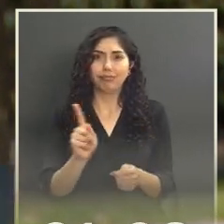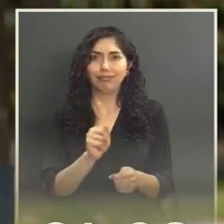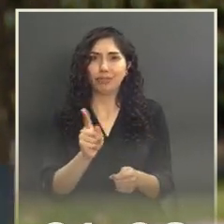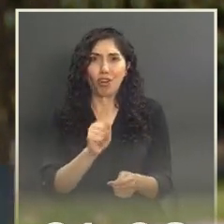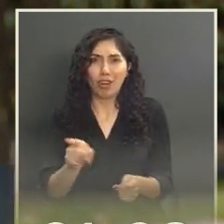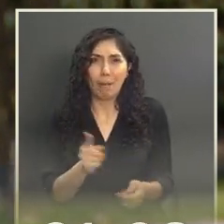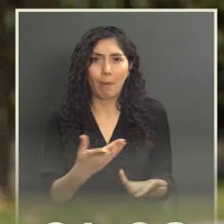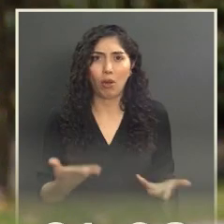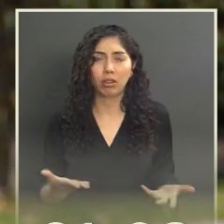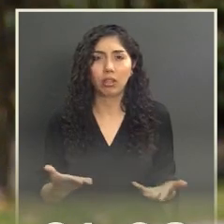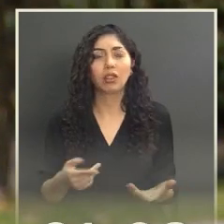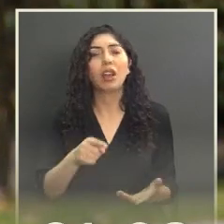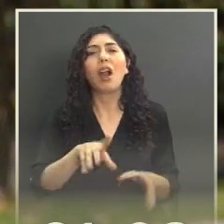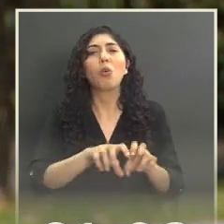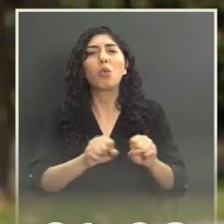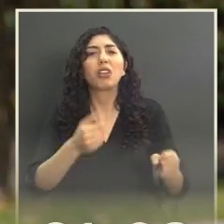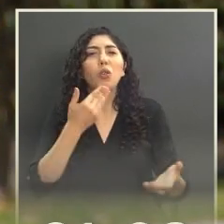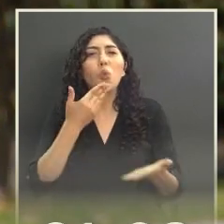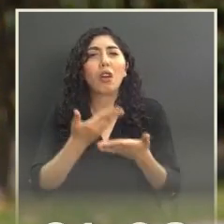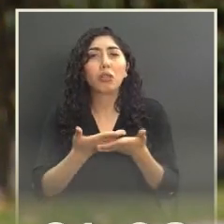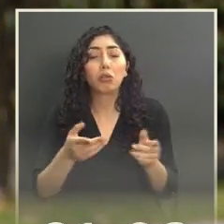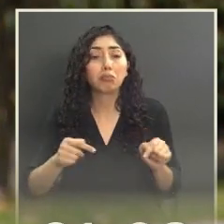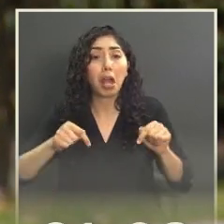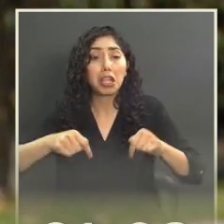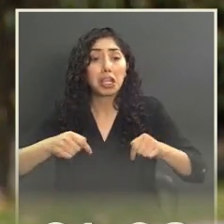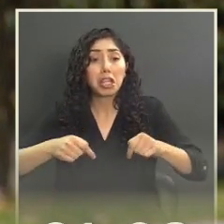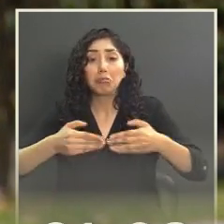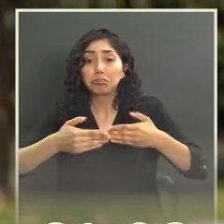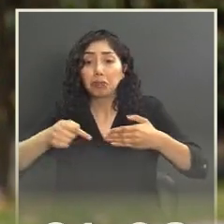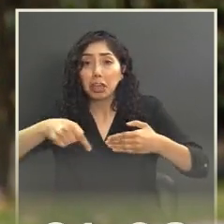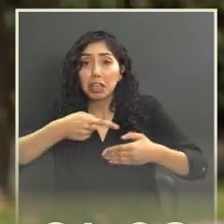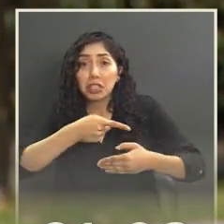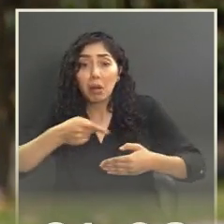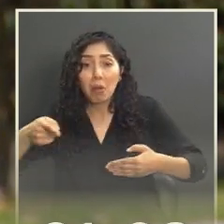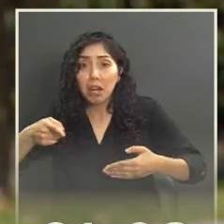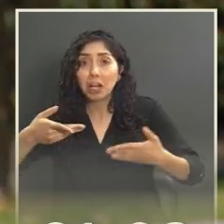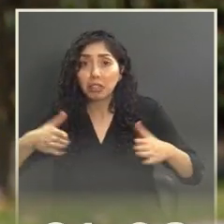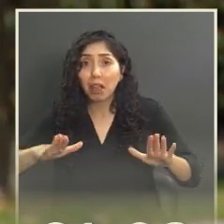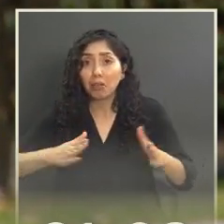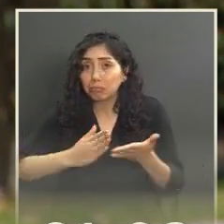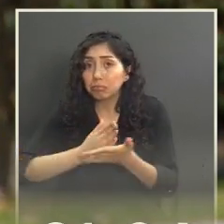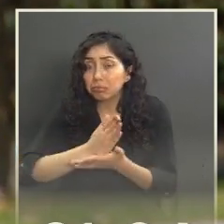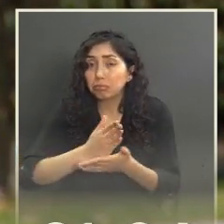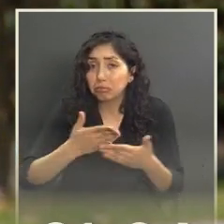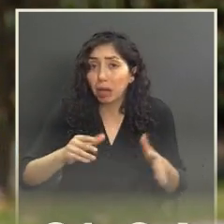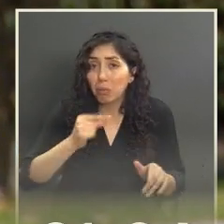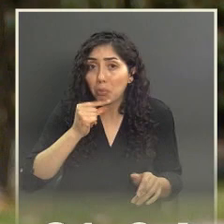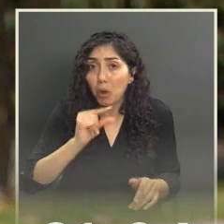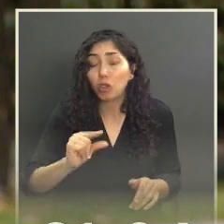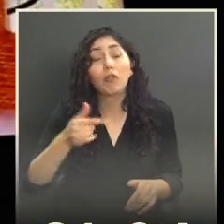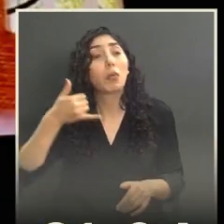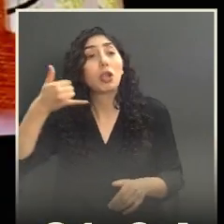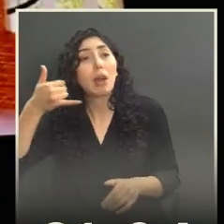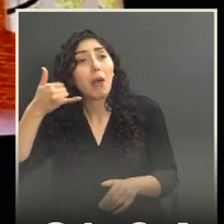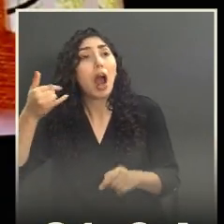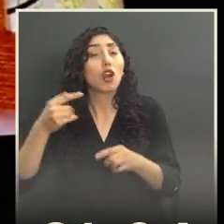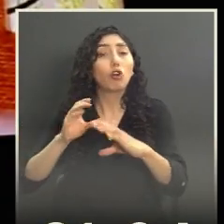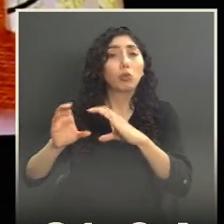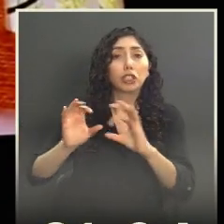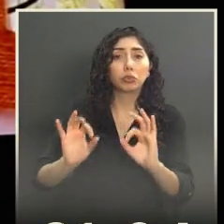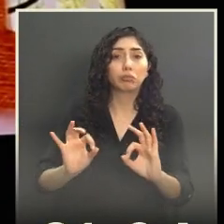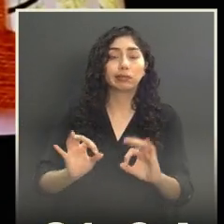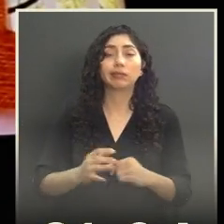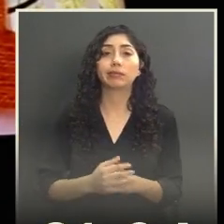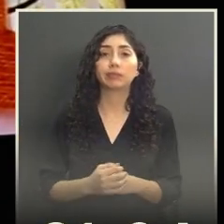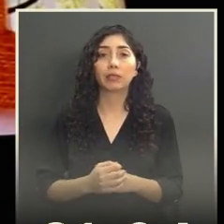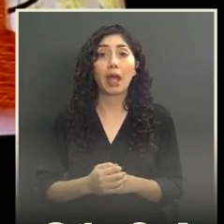cuándo podría ser? De acá a fin de semana, a esta semana, estamos en plena tratativa. Vamos a llamar por teléfono, están en plena comunicación. Sin embargo, no